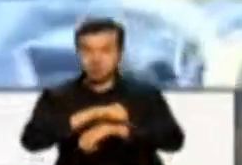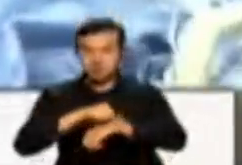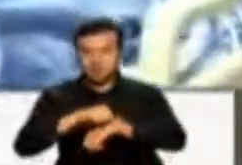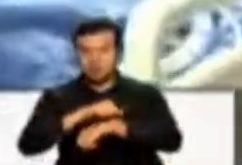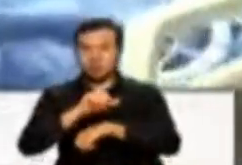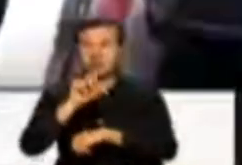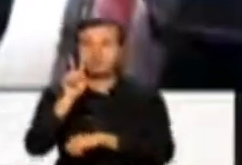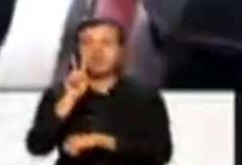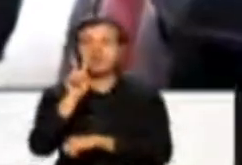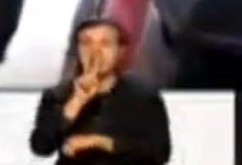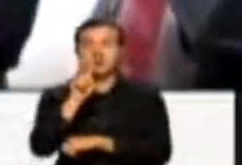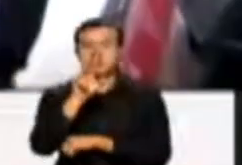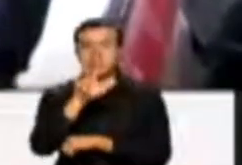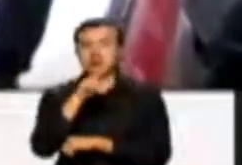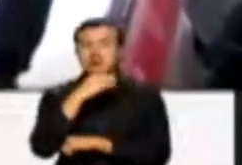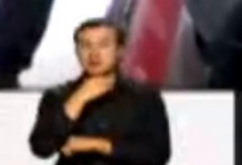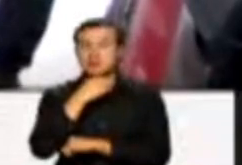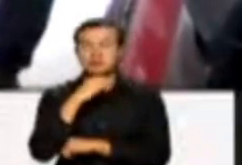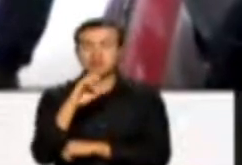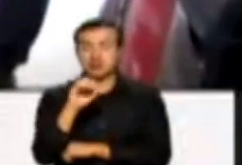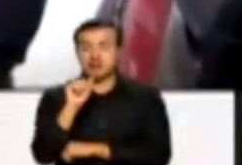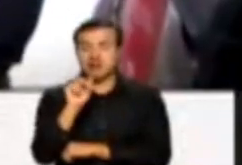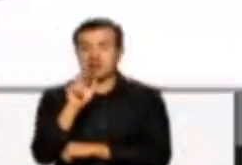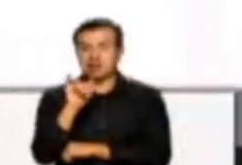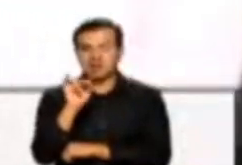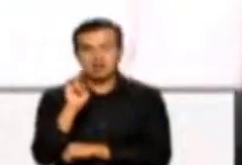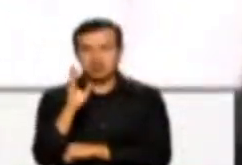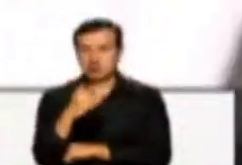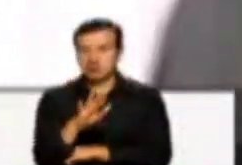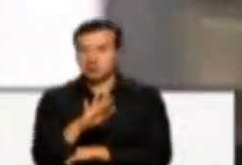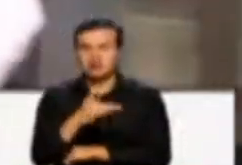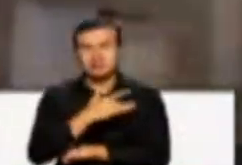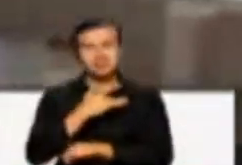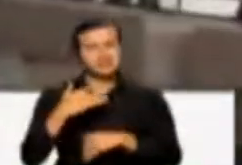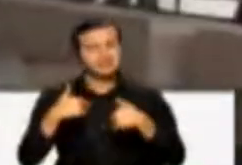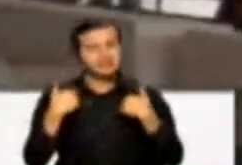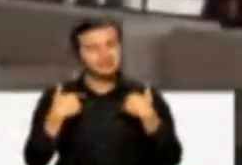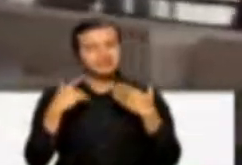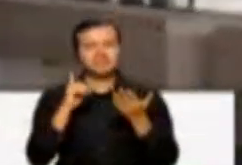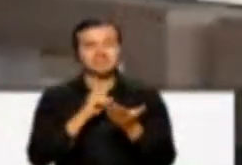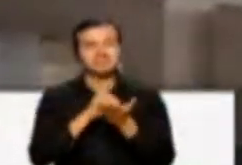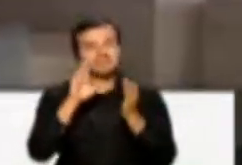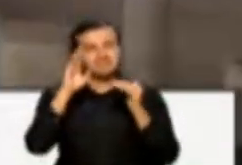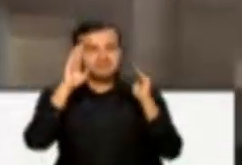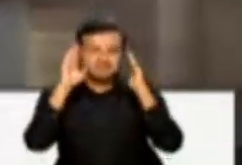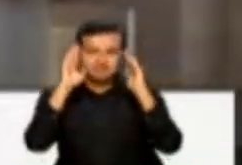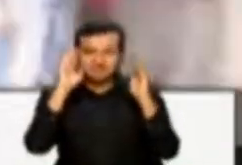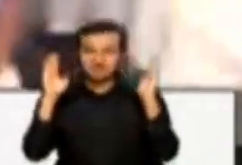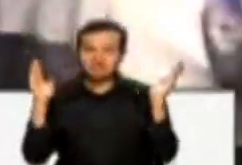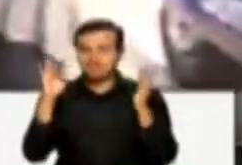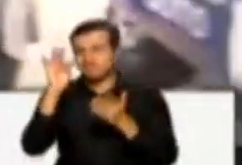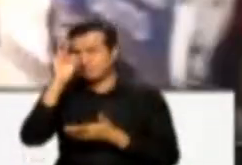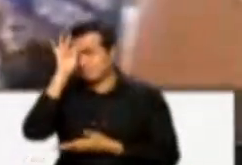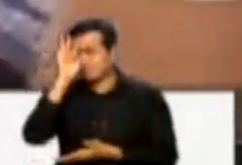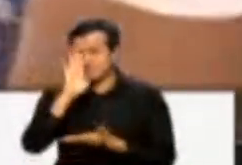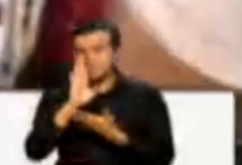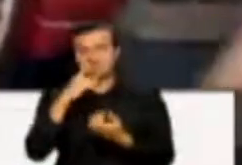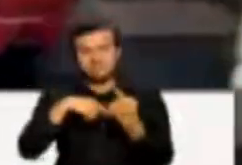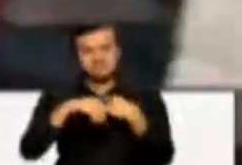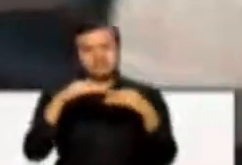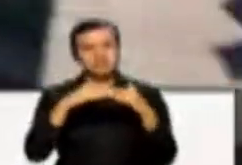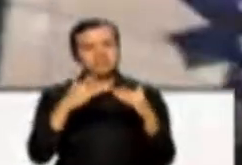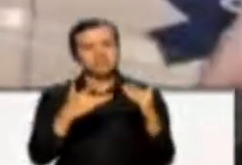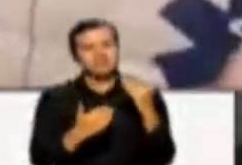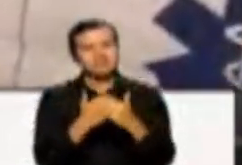viernes 3 de agosto karina cuota recibió el alta médica con emoción se despidió de médicos y autoridades de la chec am y regresa a casa con